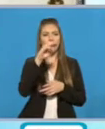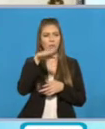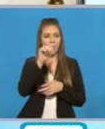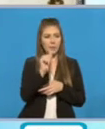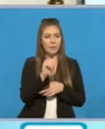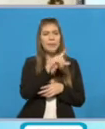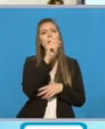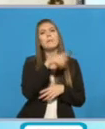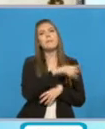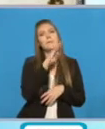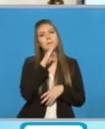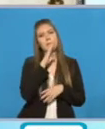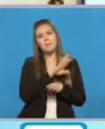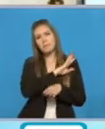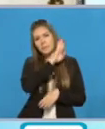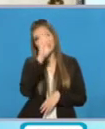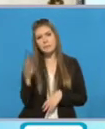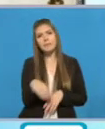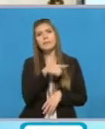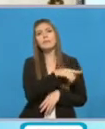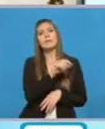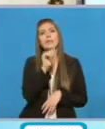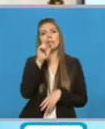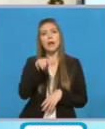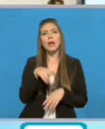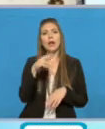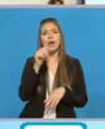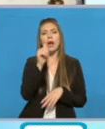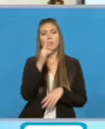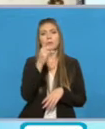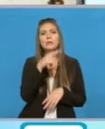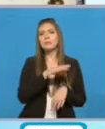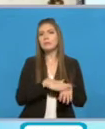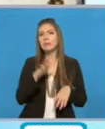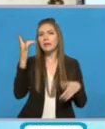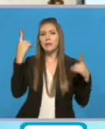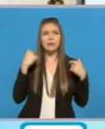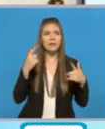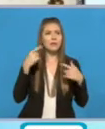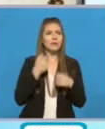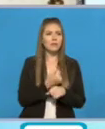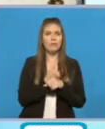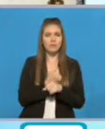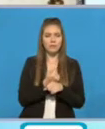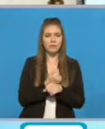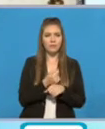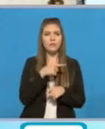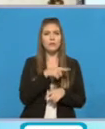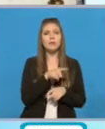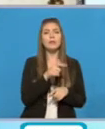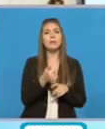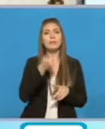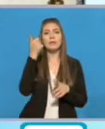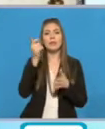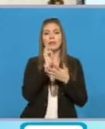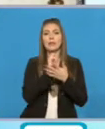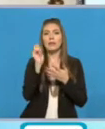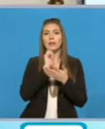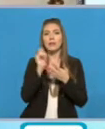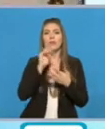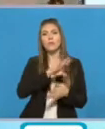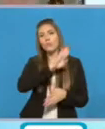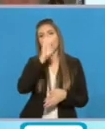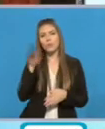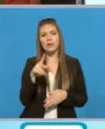se murió. Y fue un dolor inmenso para San Agustín. Es de los primeros textos que tenemos sobre la muerte de las madres. Es